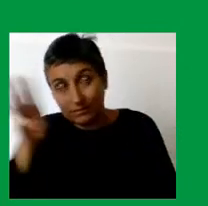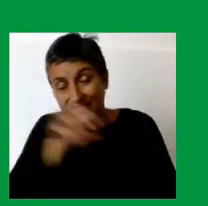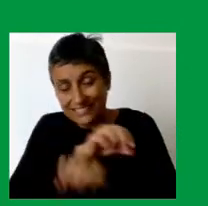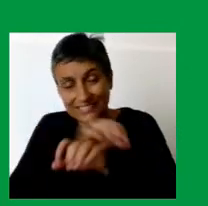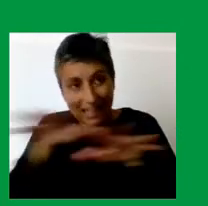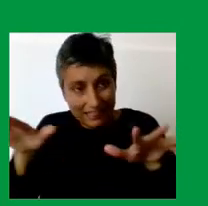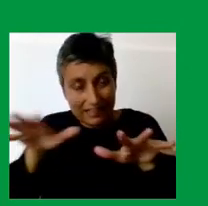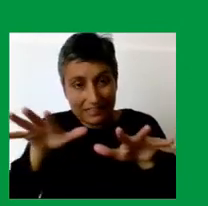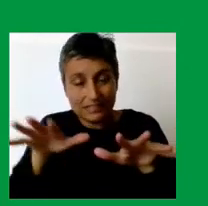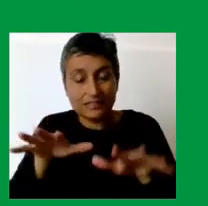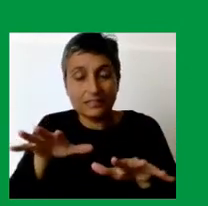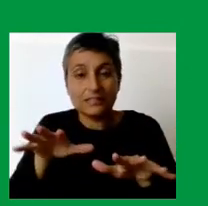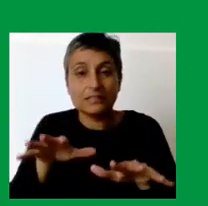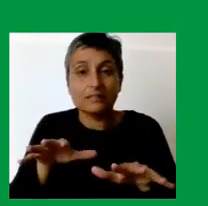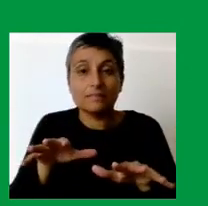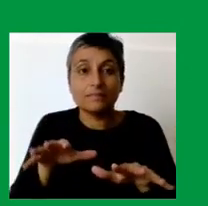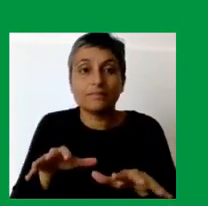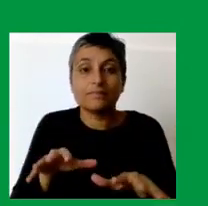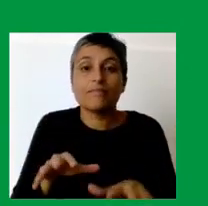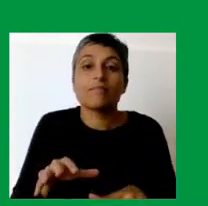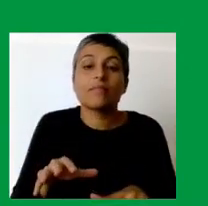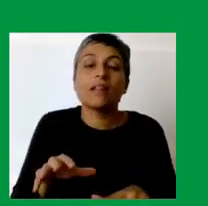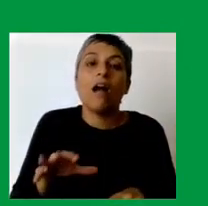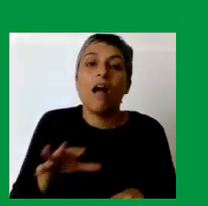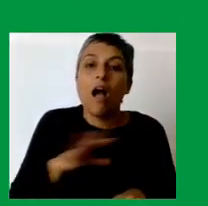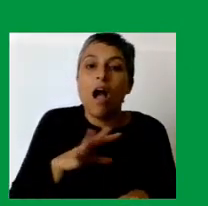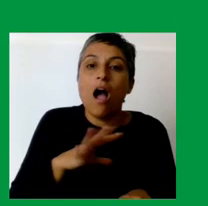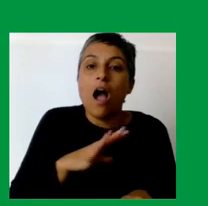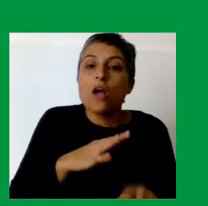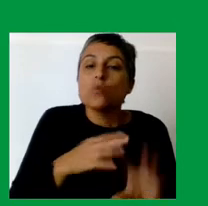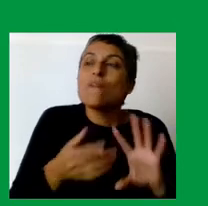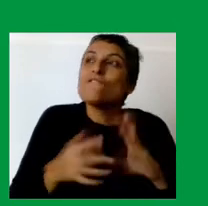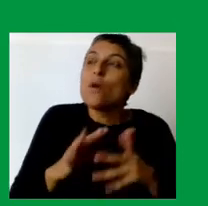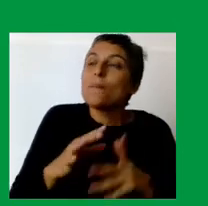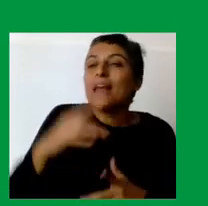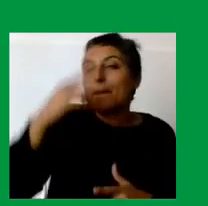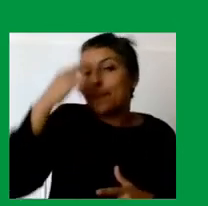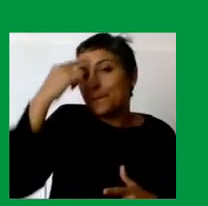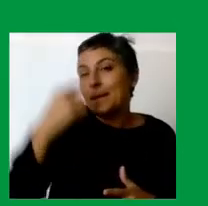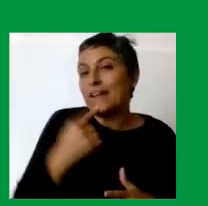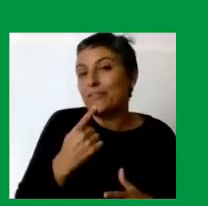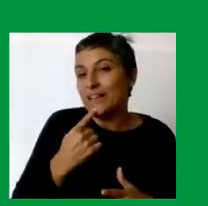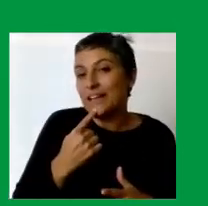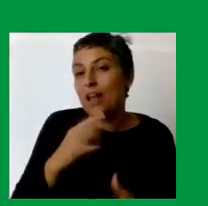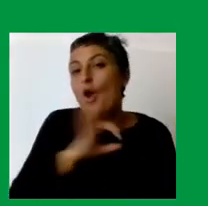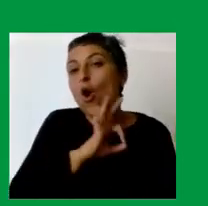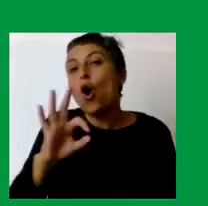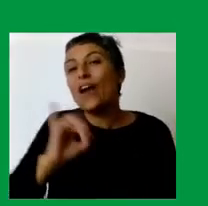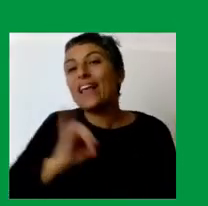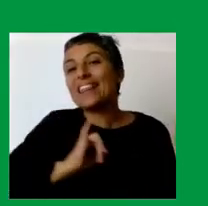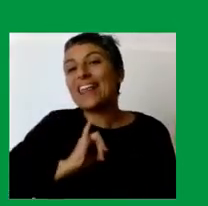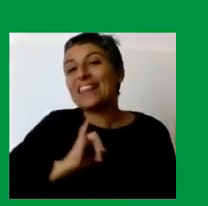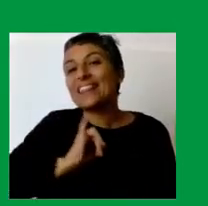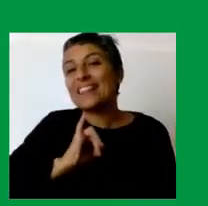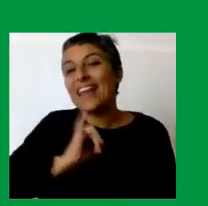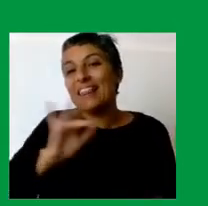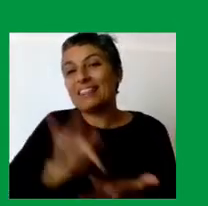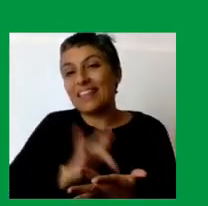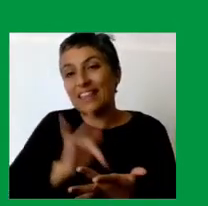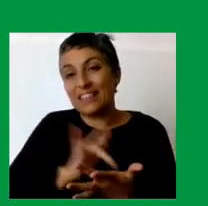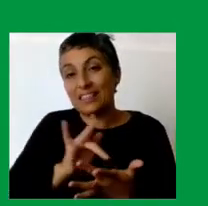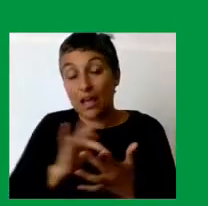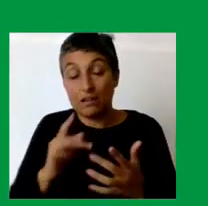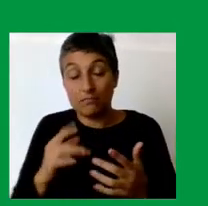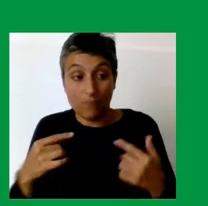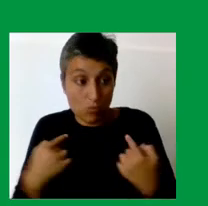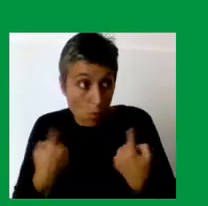generan con nuestras interacciones un perfil digital, ¿no? Una identidad digital nuestra, por supuesto,